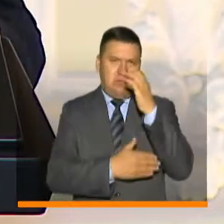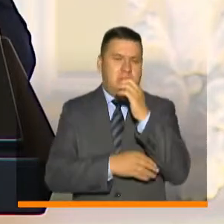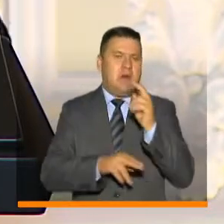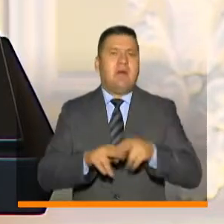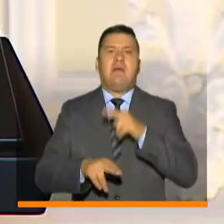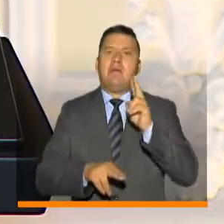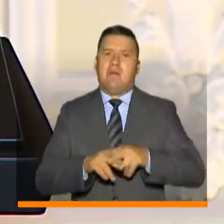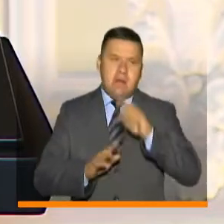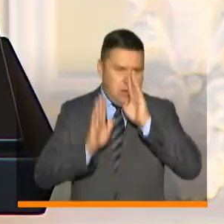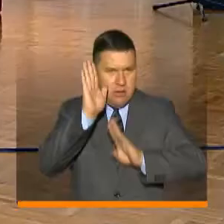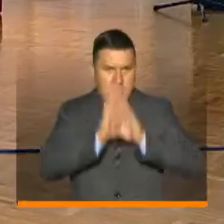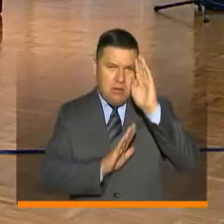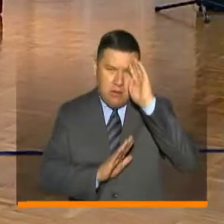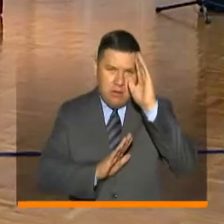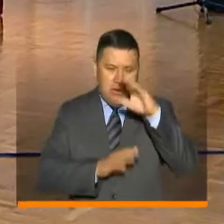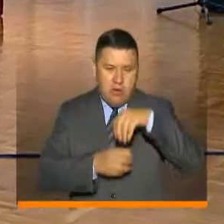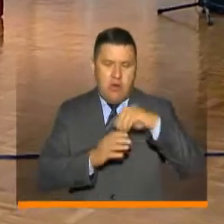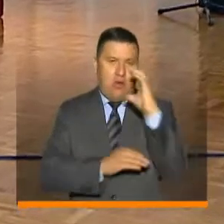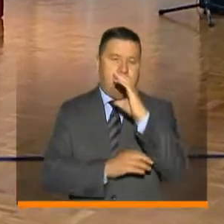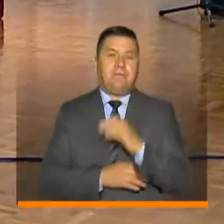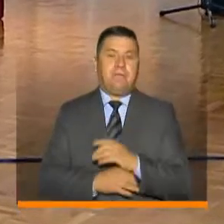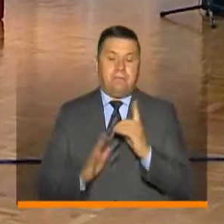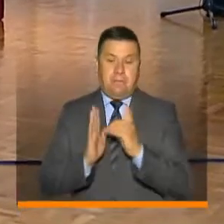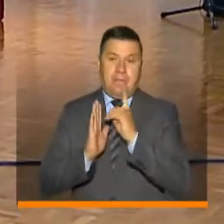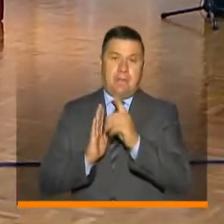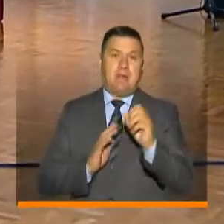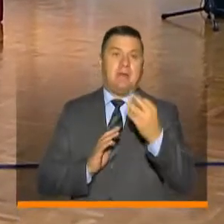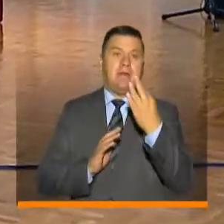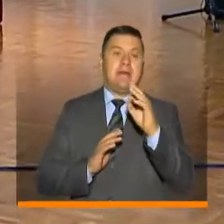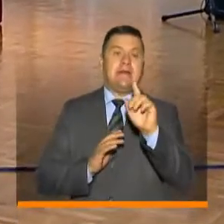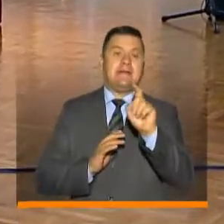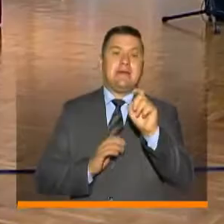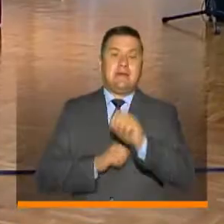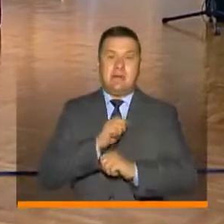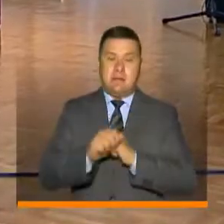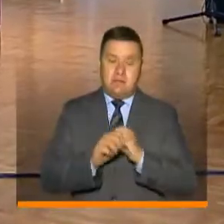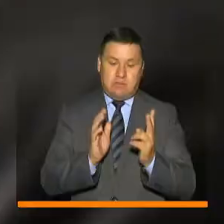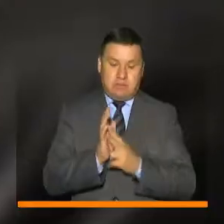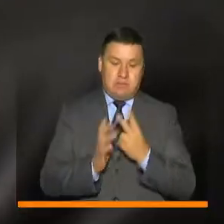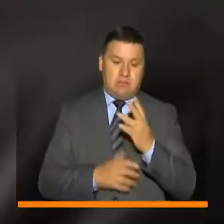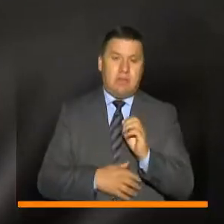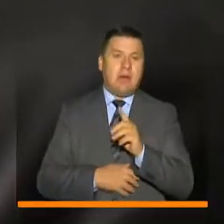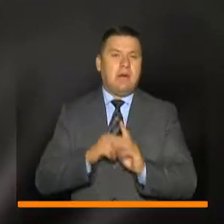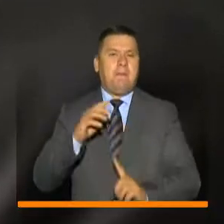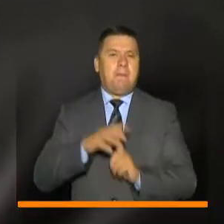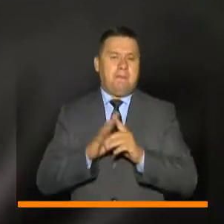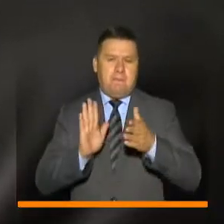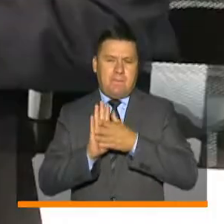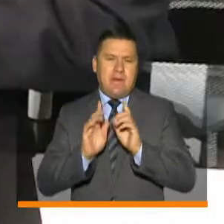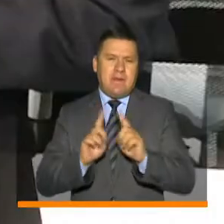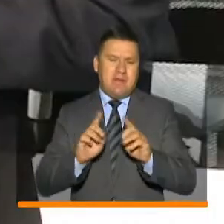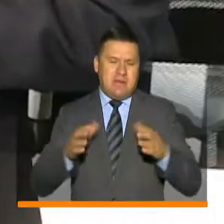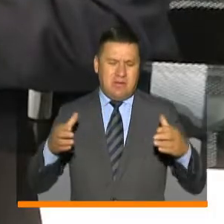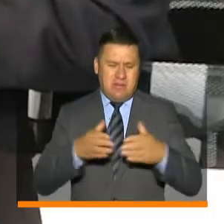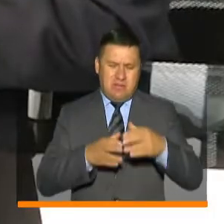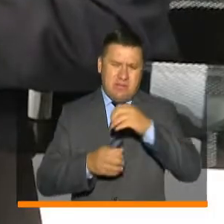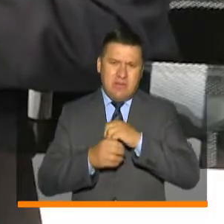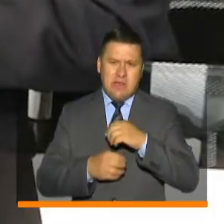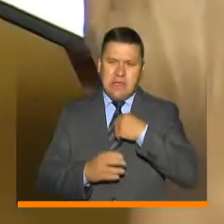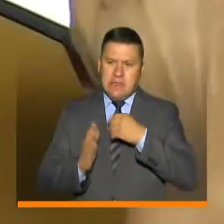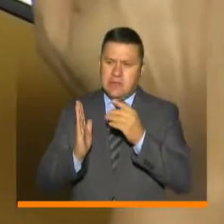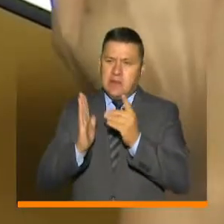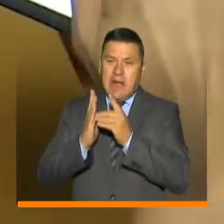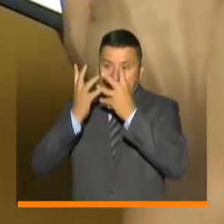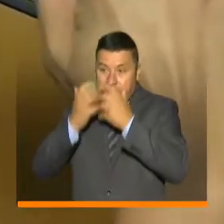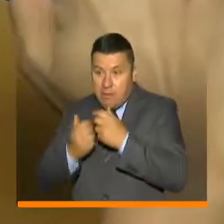natural de emprendedores. Con la expedición del decreto 1366 de 2020, se crea una tarifa diferencial del registro sanitario para